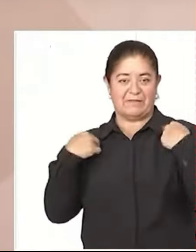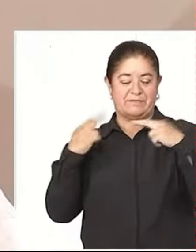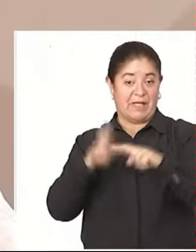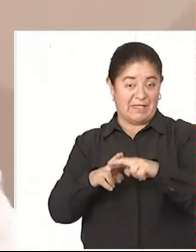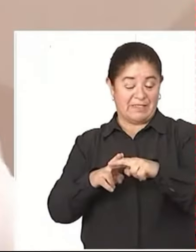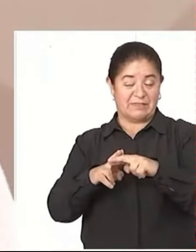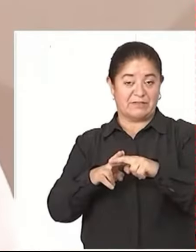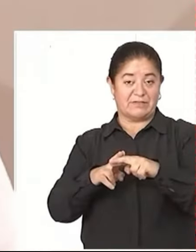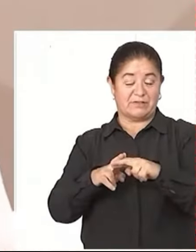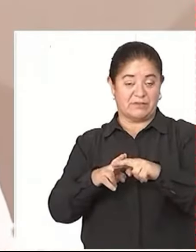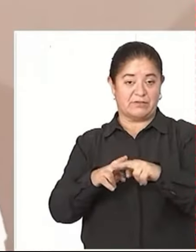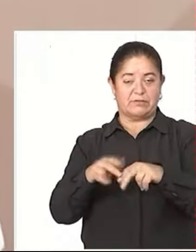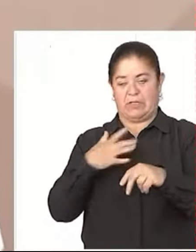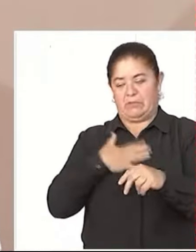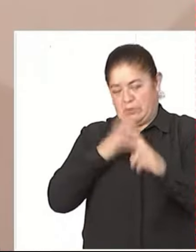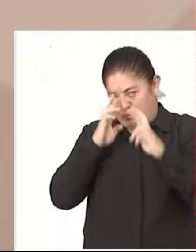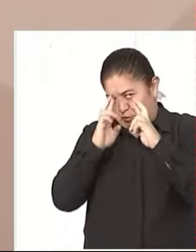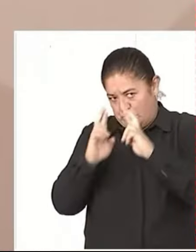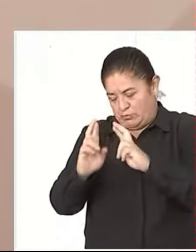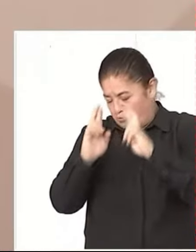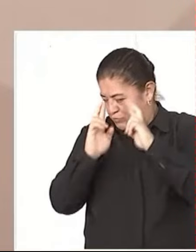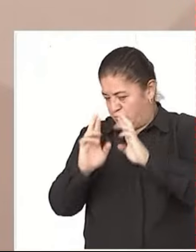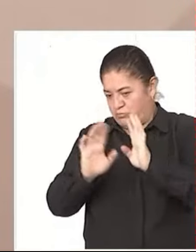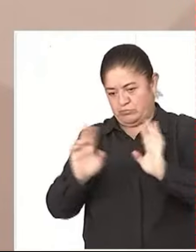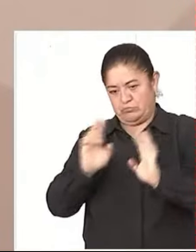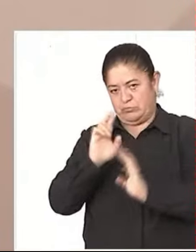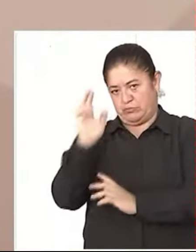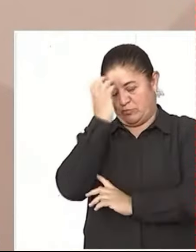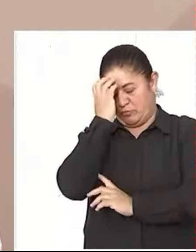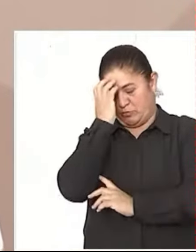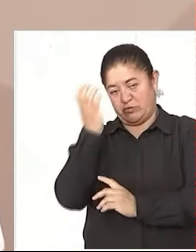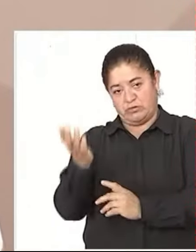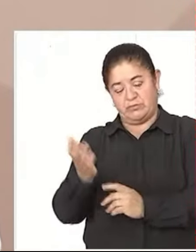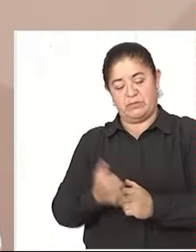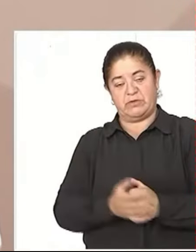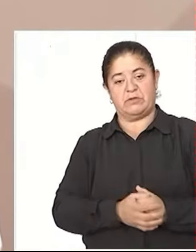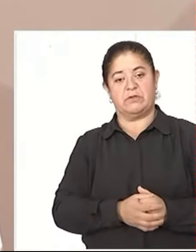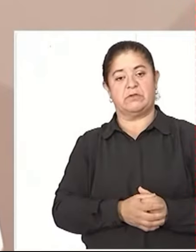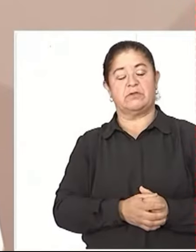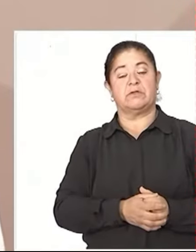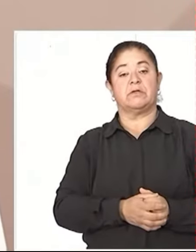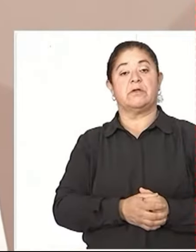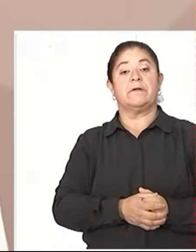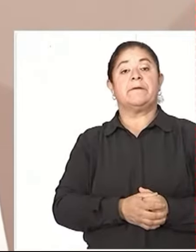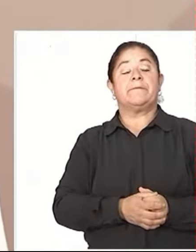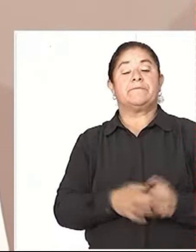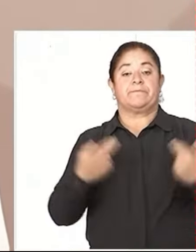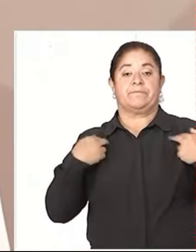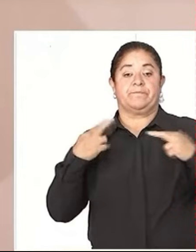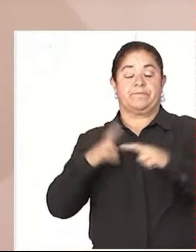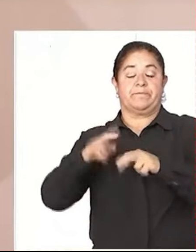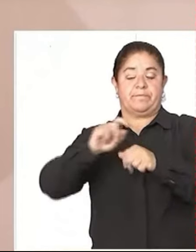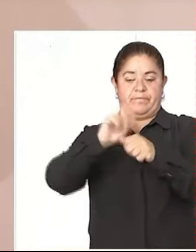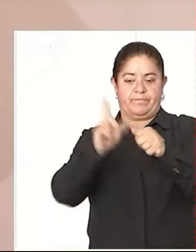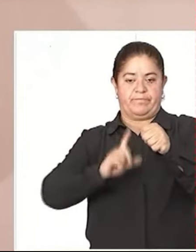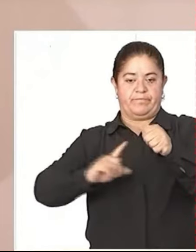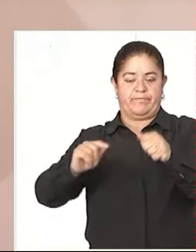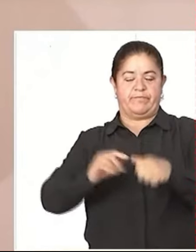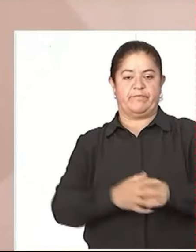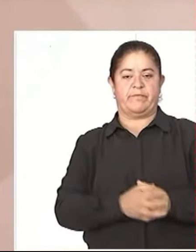parte de nuestra próxima presidenta que ya estamos viendo es una persona bastante preparada una persona que sabe